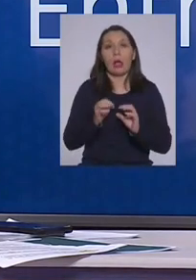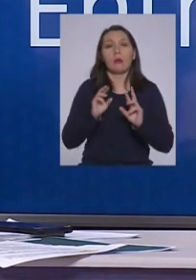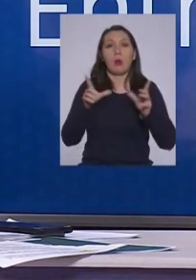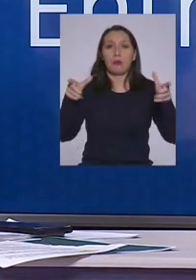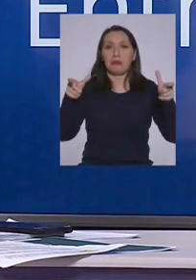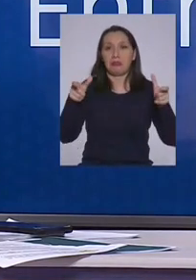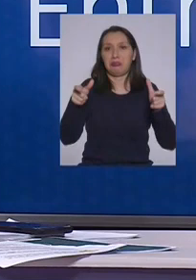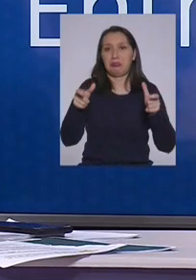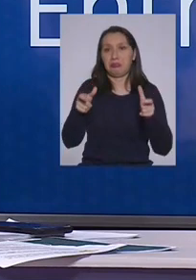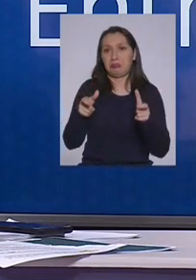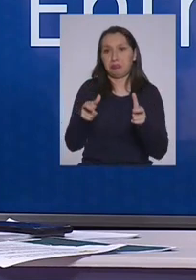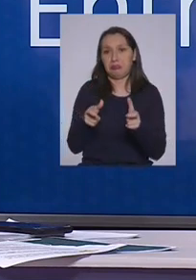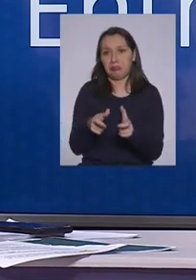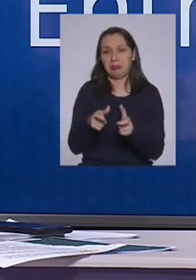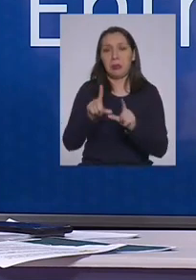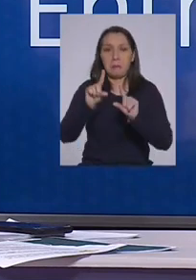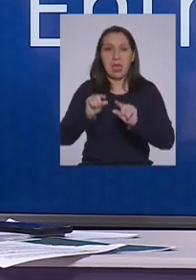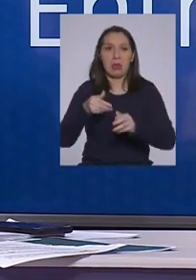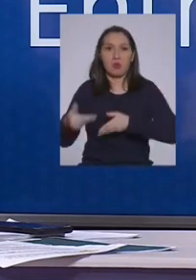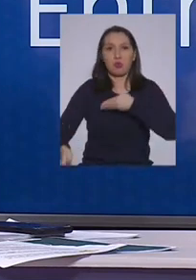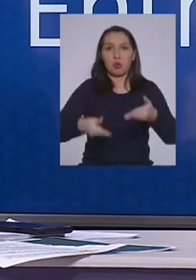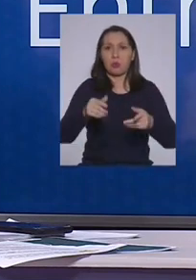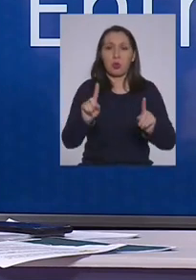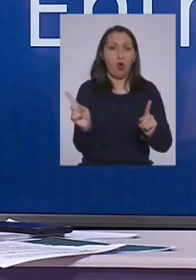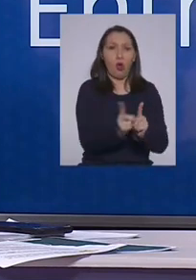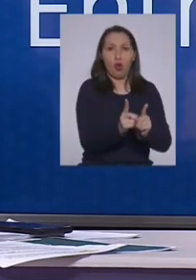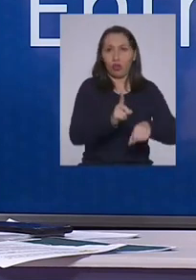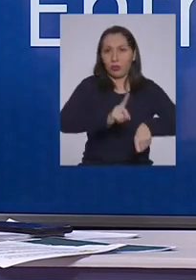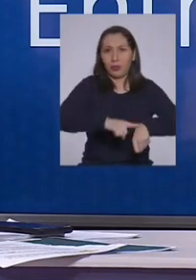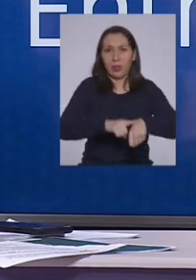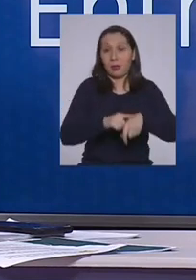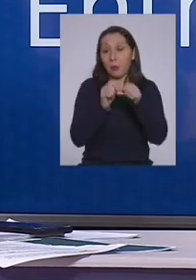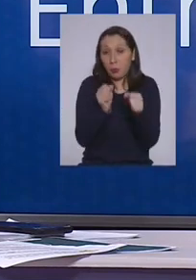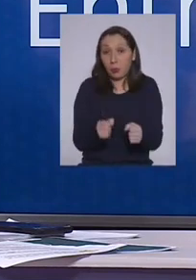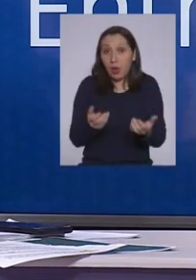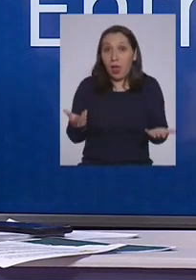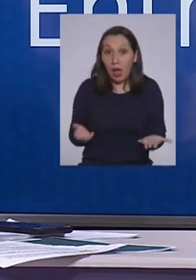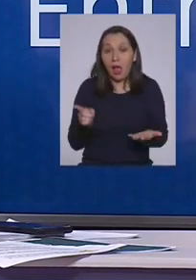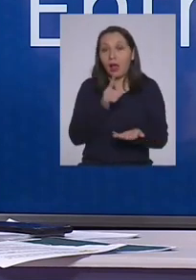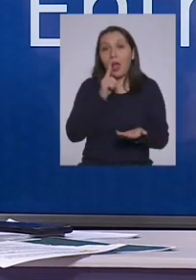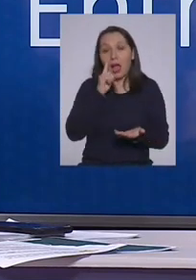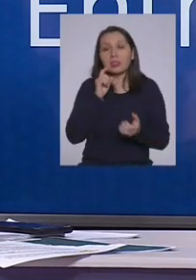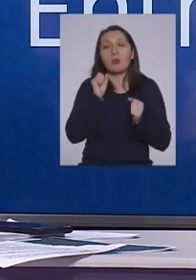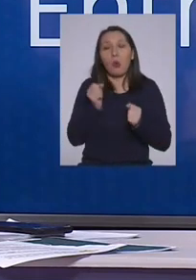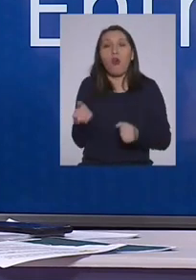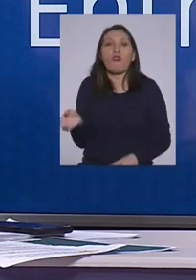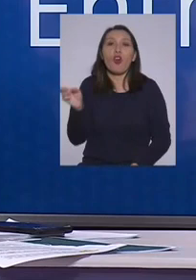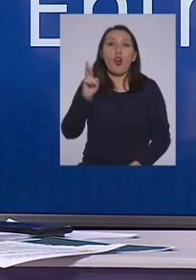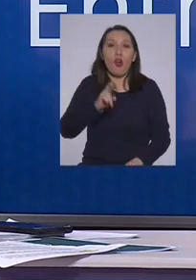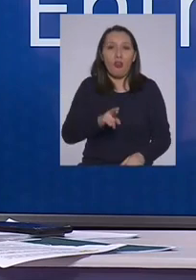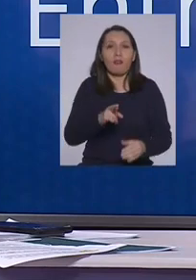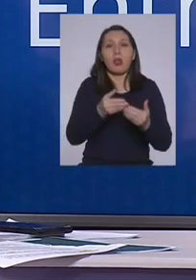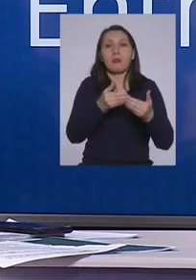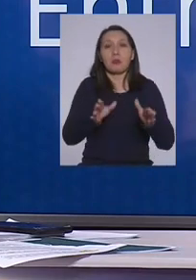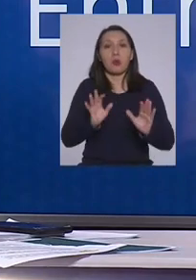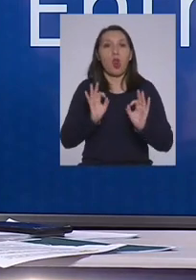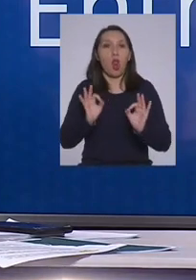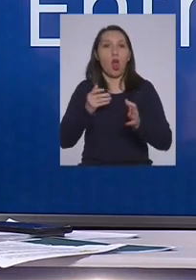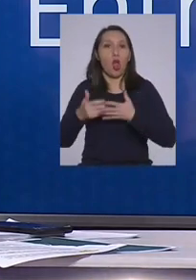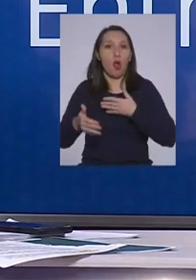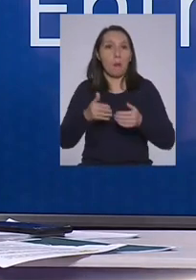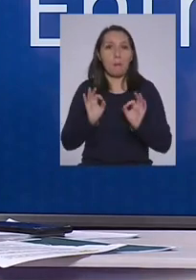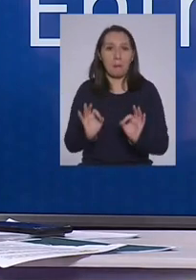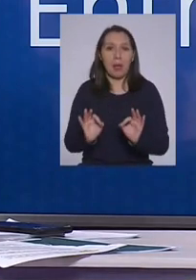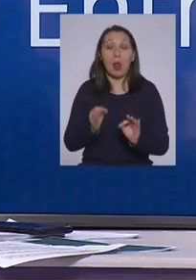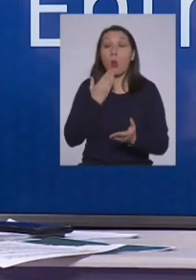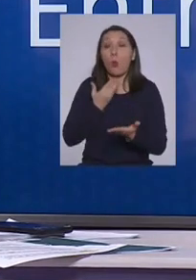es disminuir la contagiosidad el menor tiempo posible y de esa forma poder volver a la normalidad una